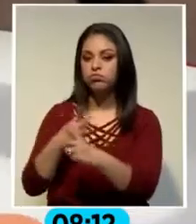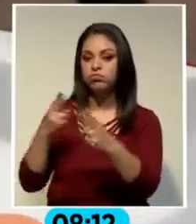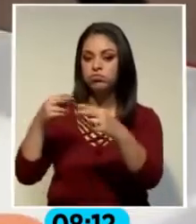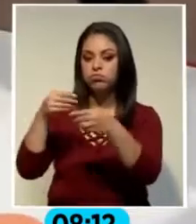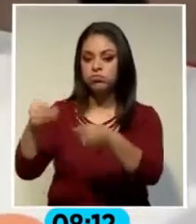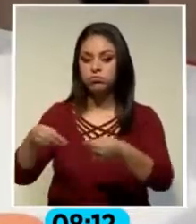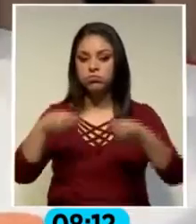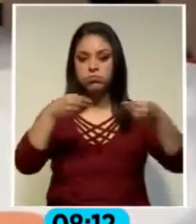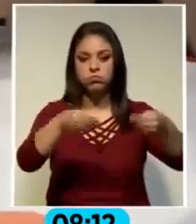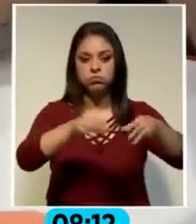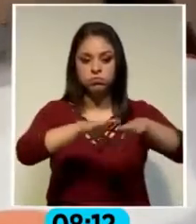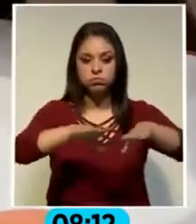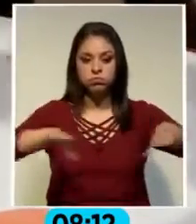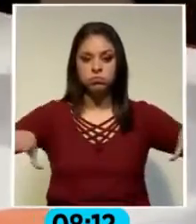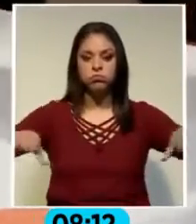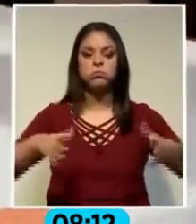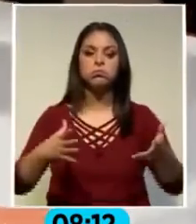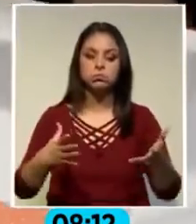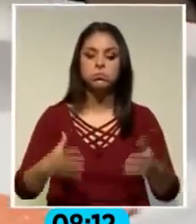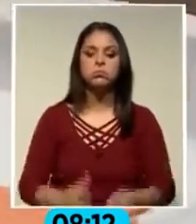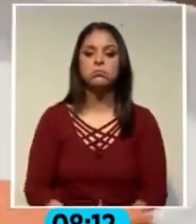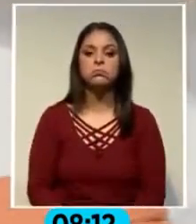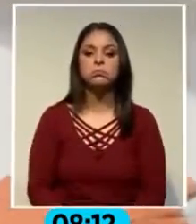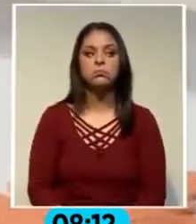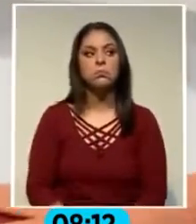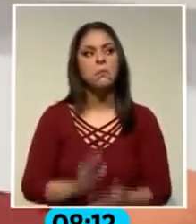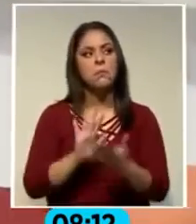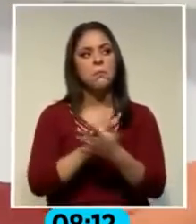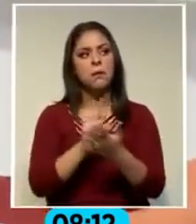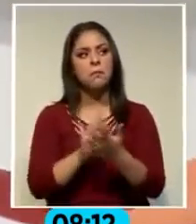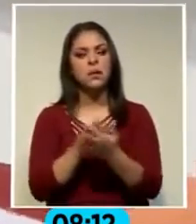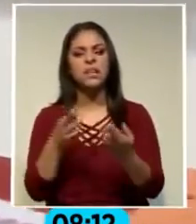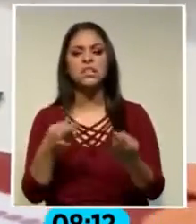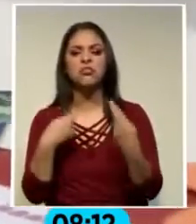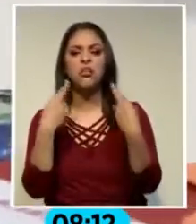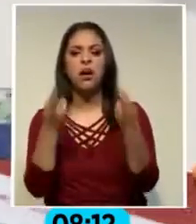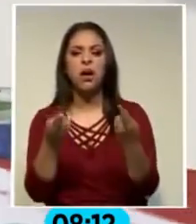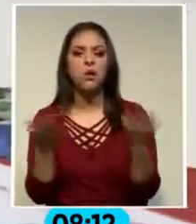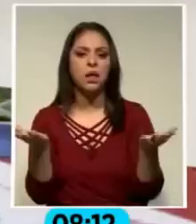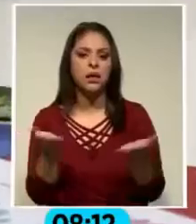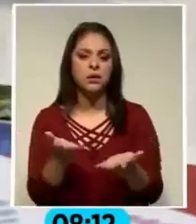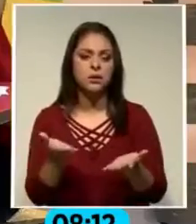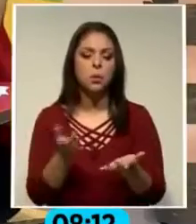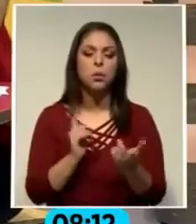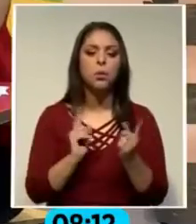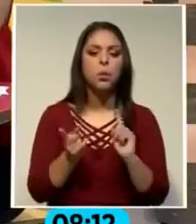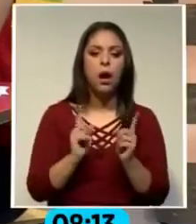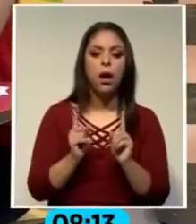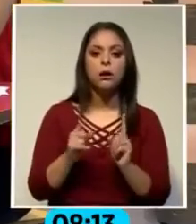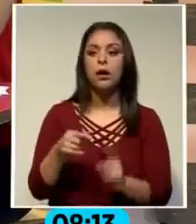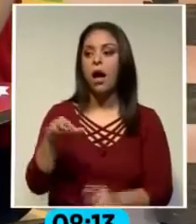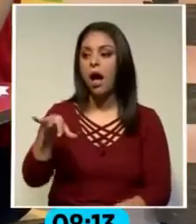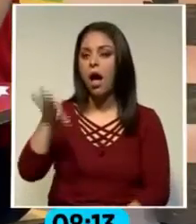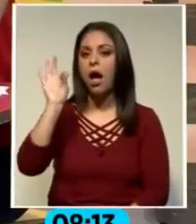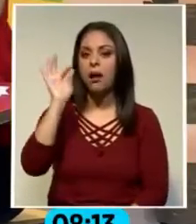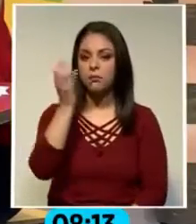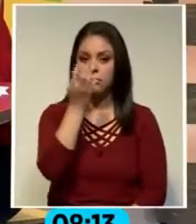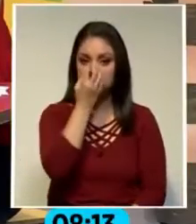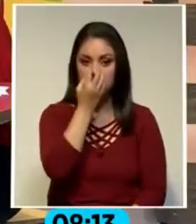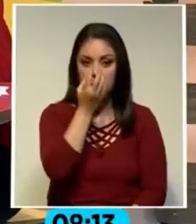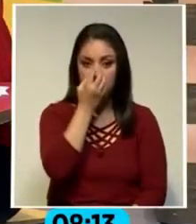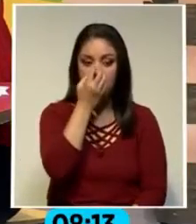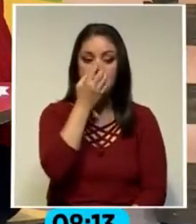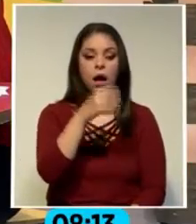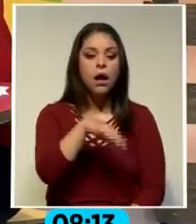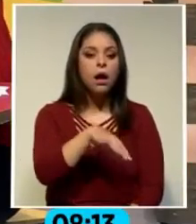papelitos de regalo. ¿Y de qué tenemos, niña Gwen? Uf, hay un montón. ¿De qué tenemos? Porque aquí me encontré un payaso,